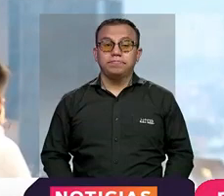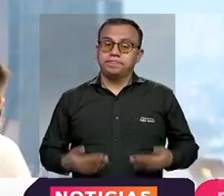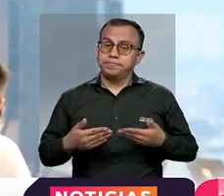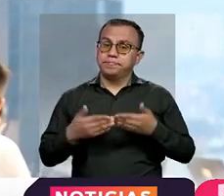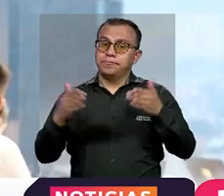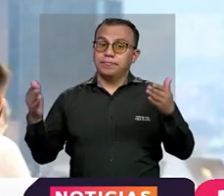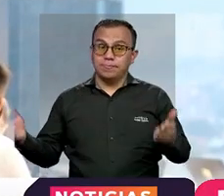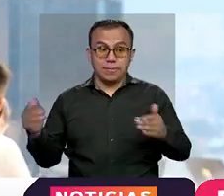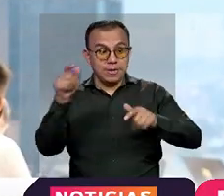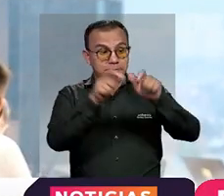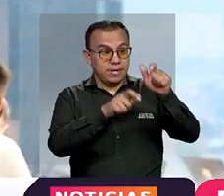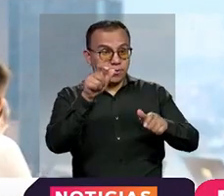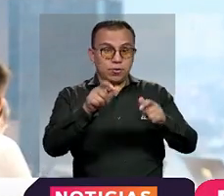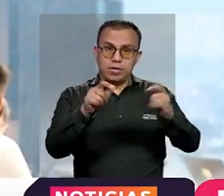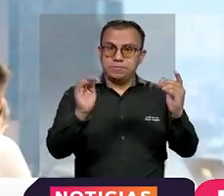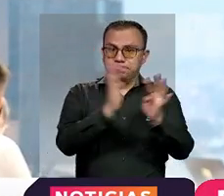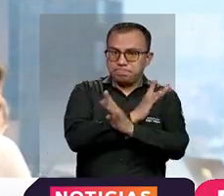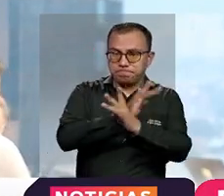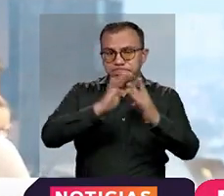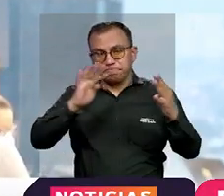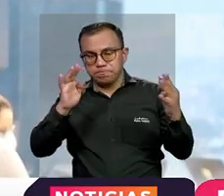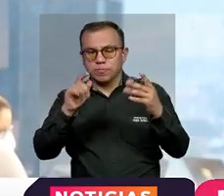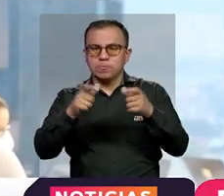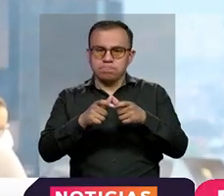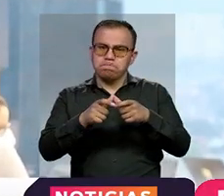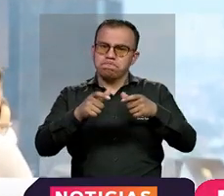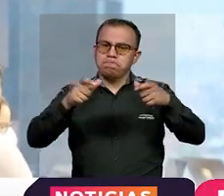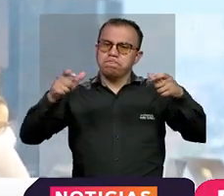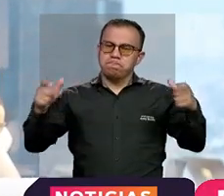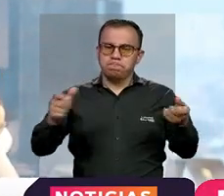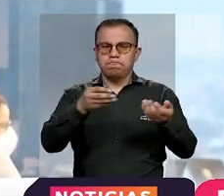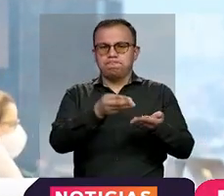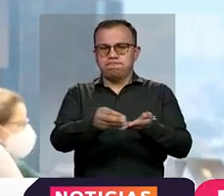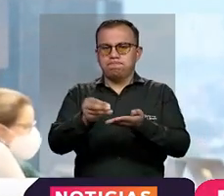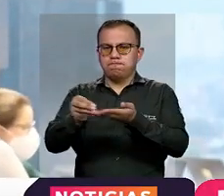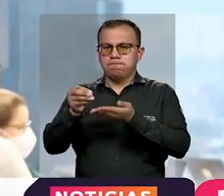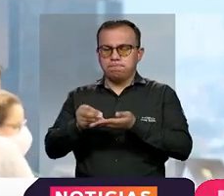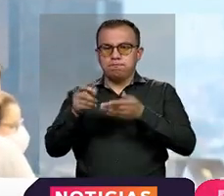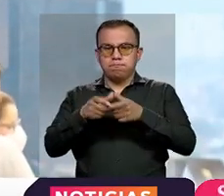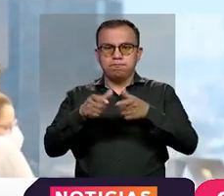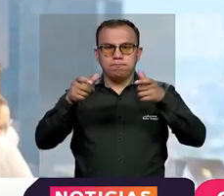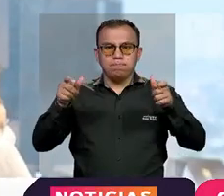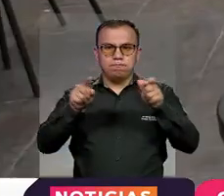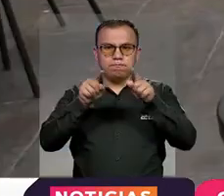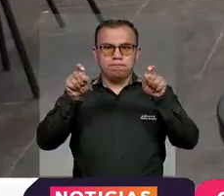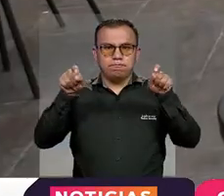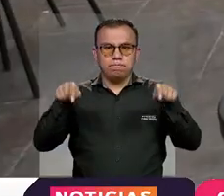de las personas a las calles está llevando a un aumento en el consumo y a un aumento en las áreas